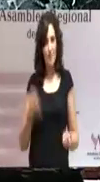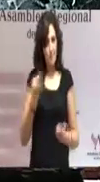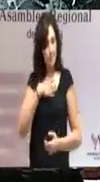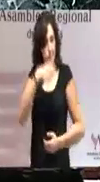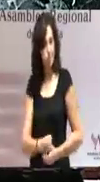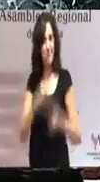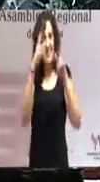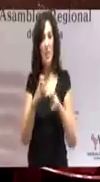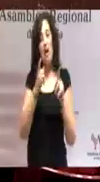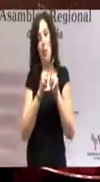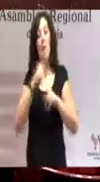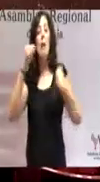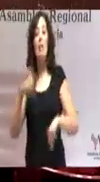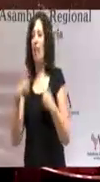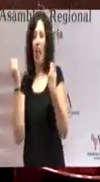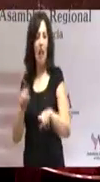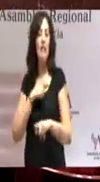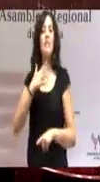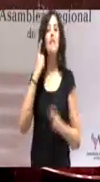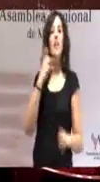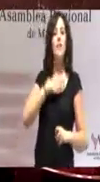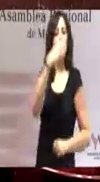trasvase del Tajo Segura.